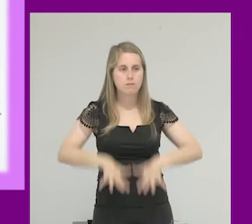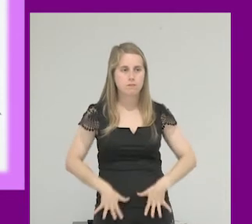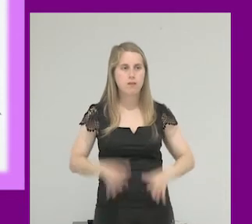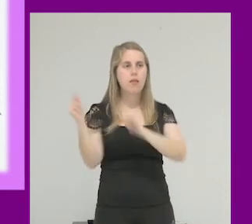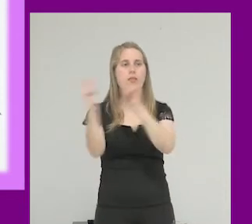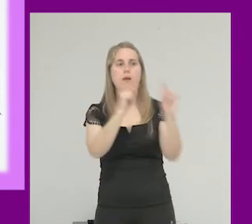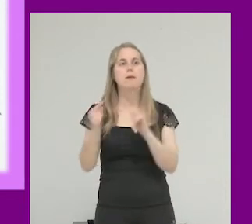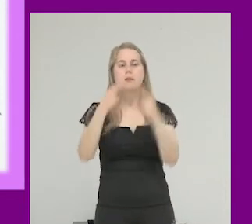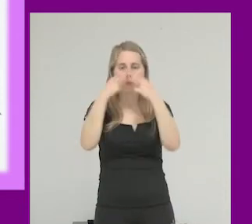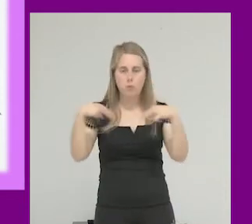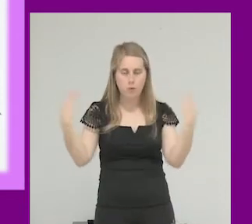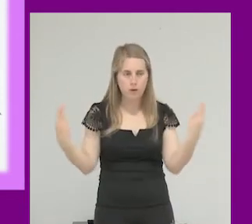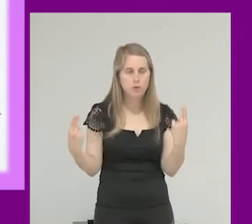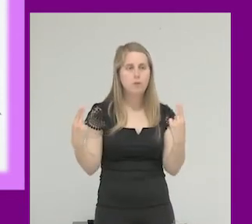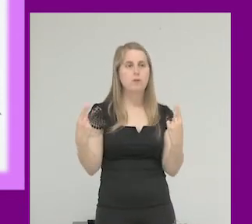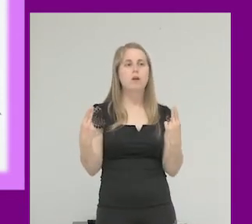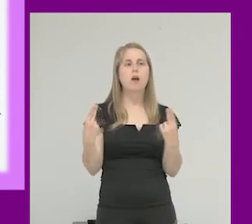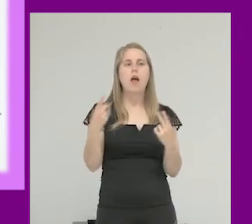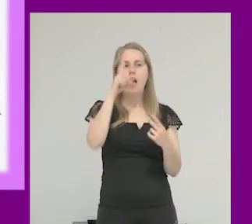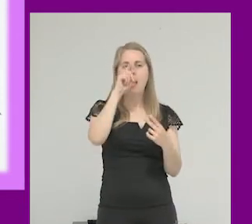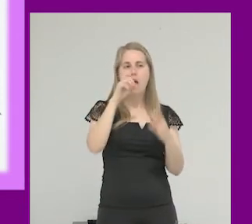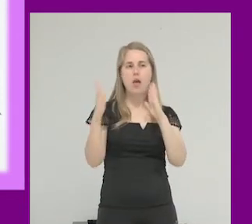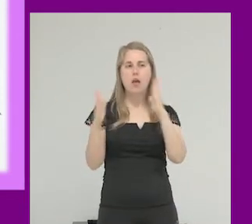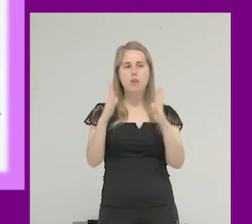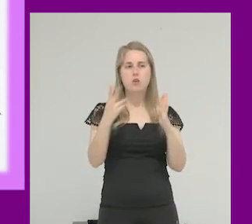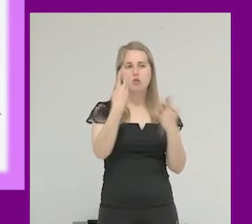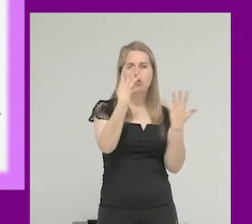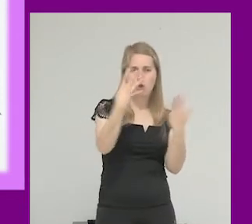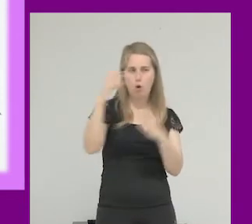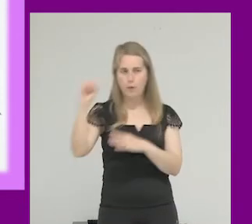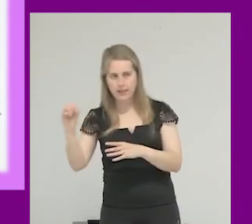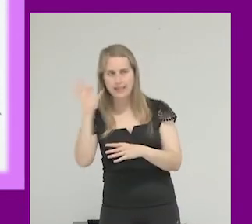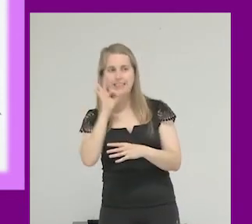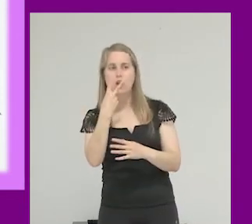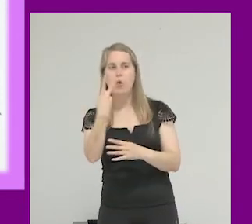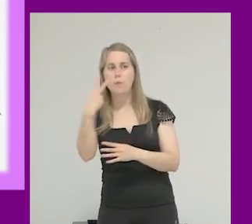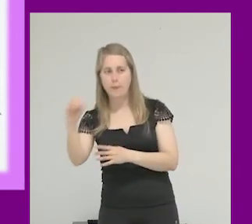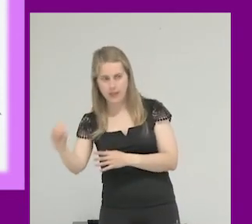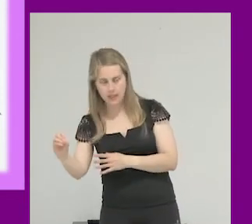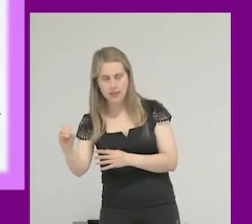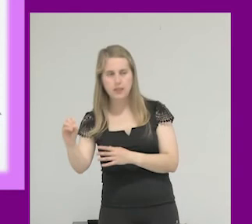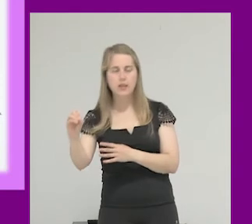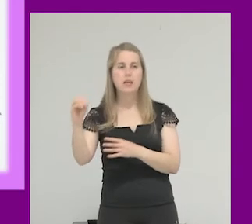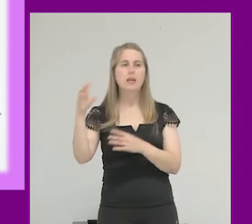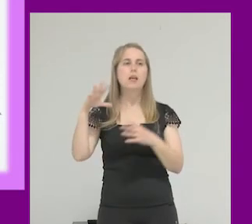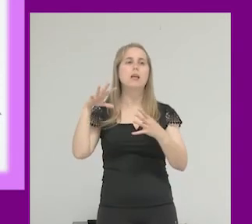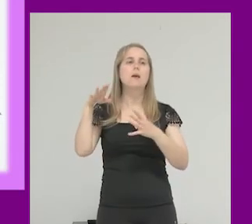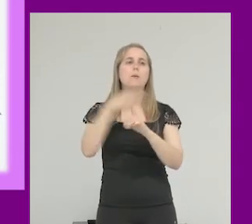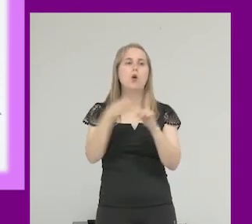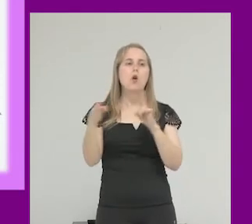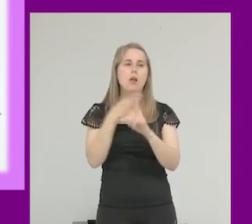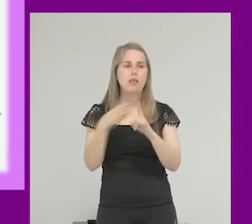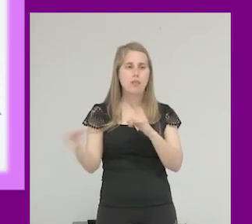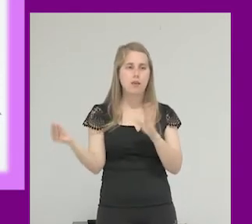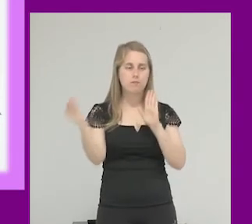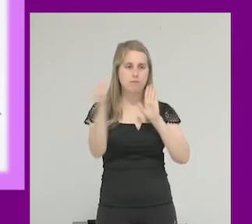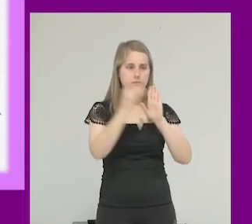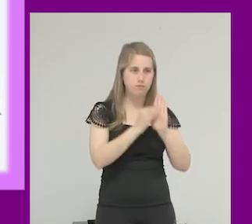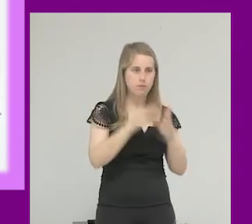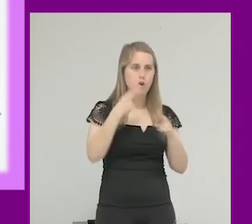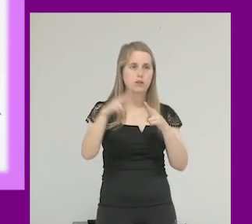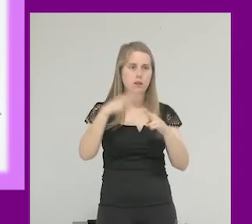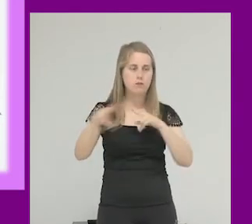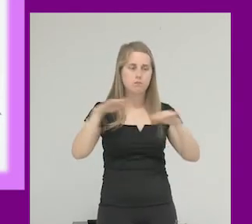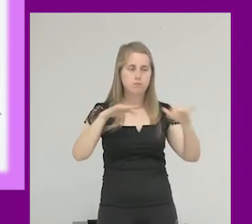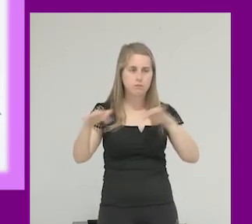público. A mediados de los años 90 del siglo XX, la violencia de género entró en la agenda institucional y comenzaron